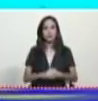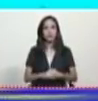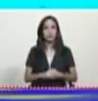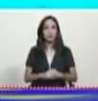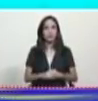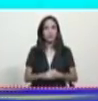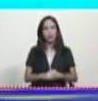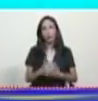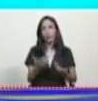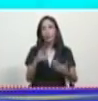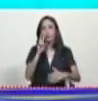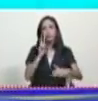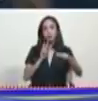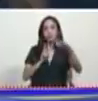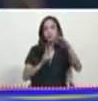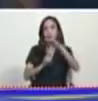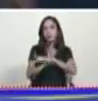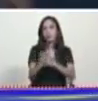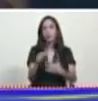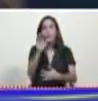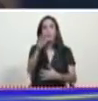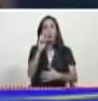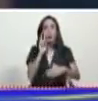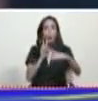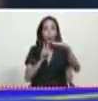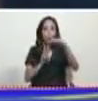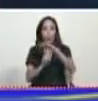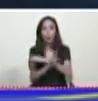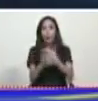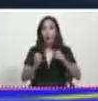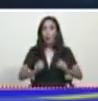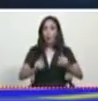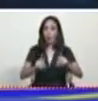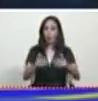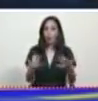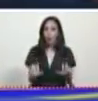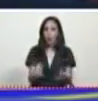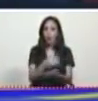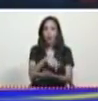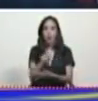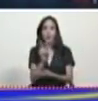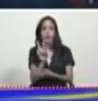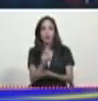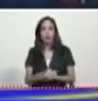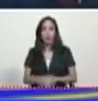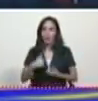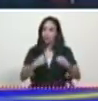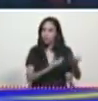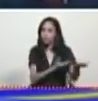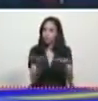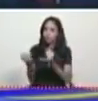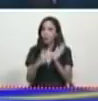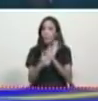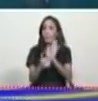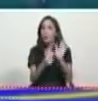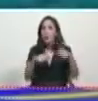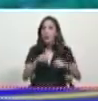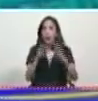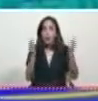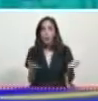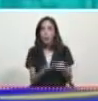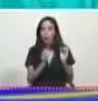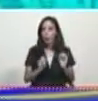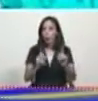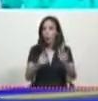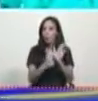la visión, las oportunidades que Venezuela ofrece al mundo